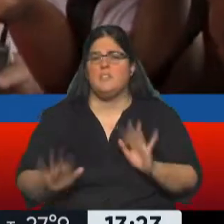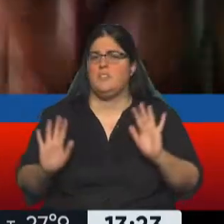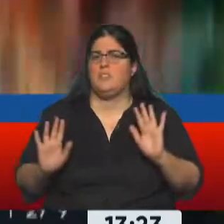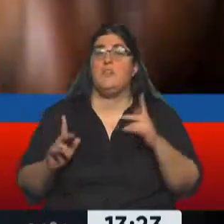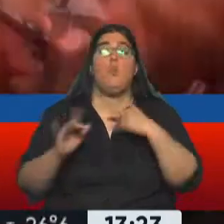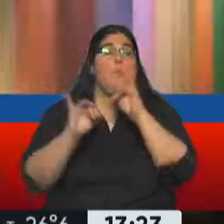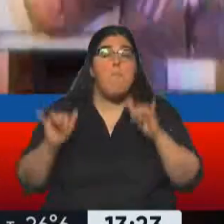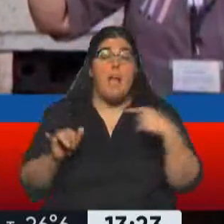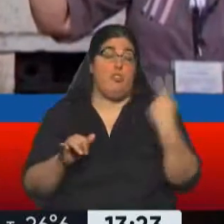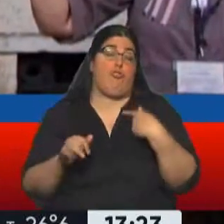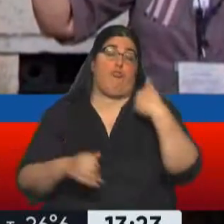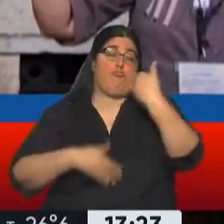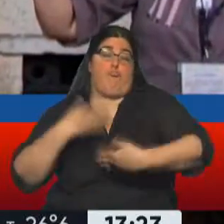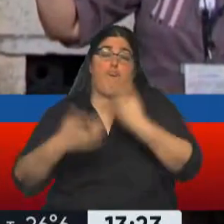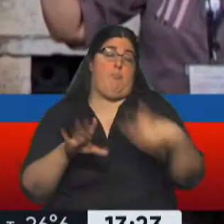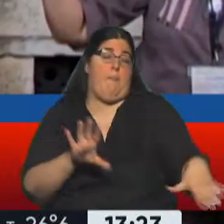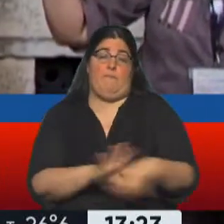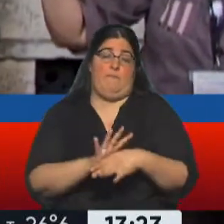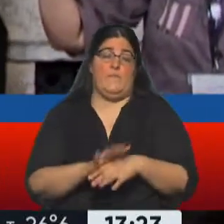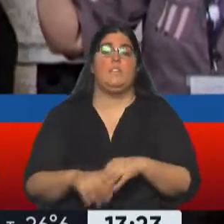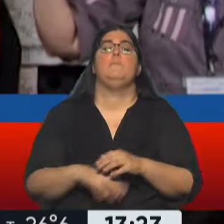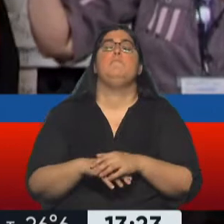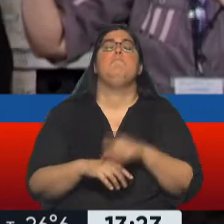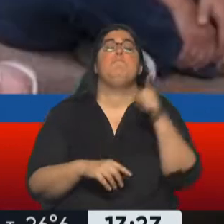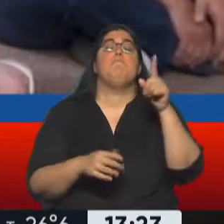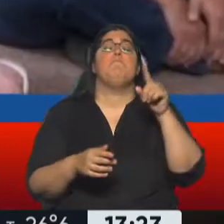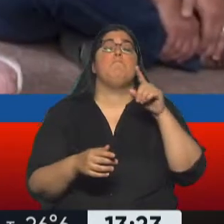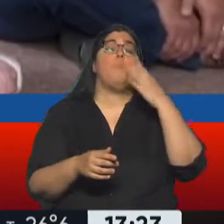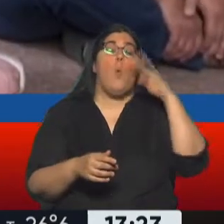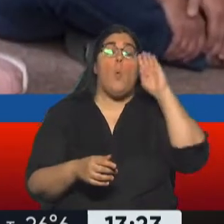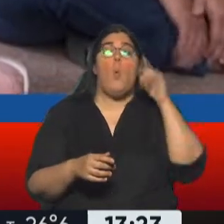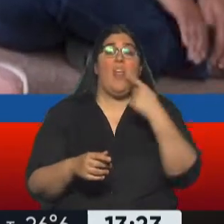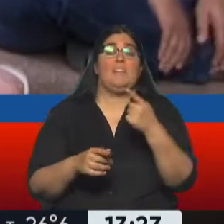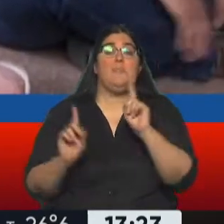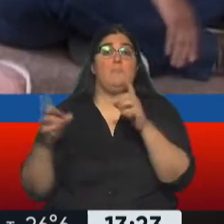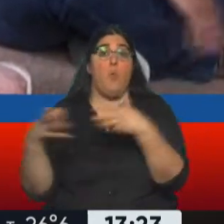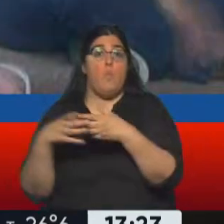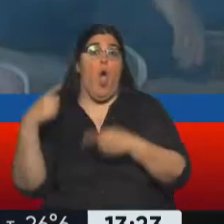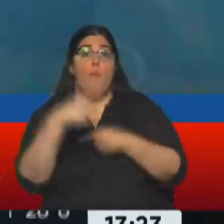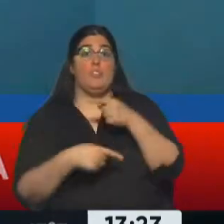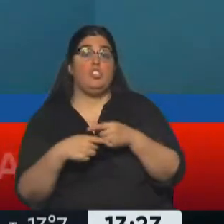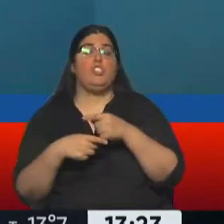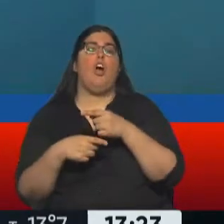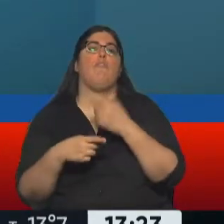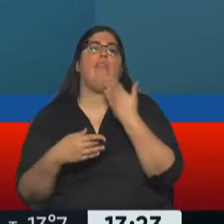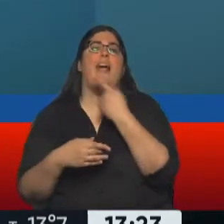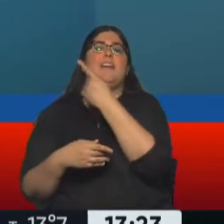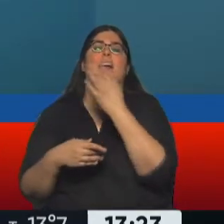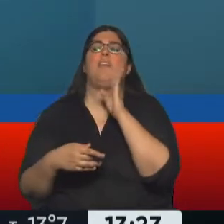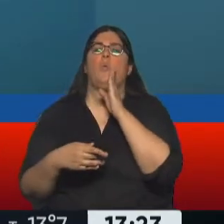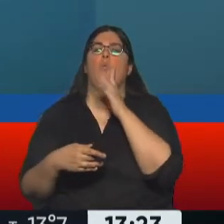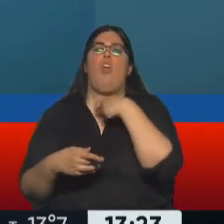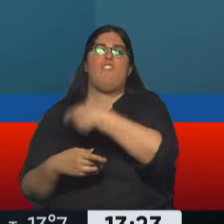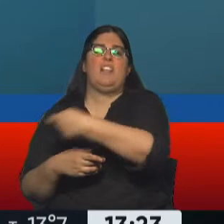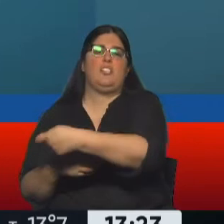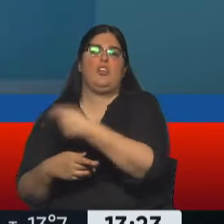vamos a perfeccionar. La Habana señala además que detrás de la oposición hay financiamiento de agencias estadounidenses como la